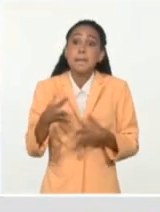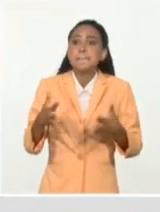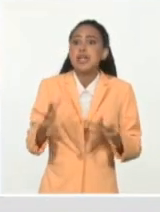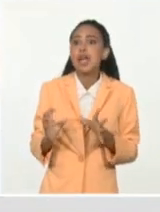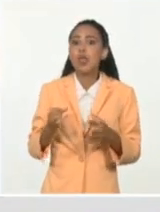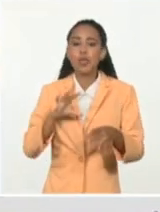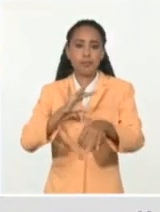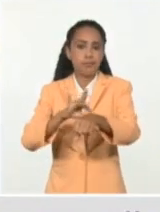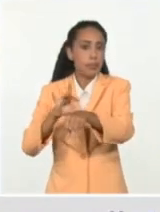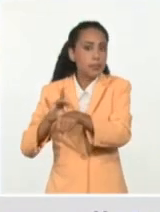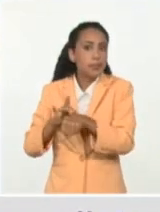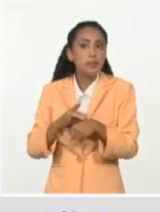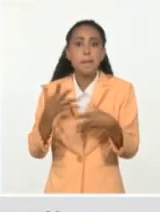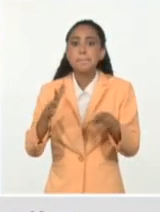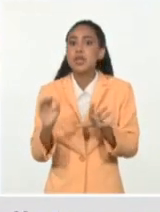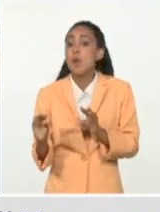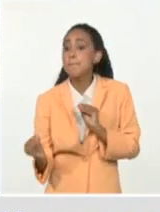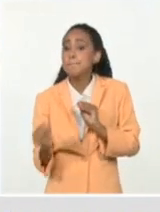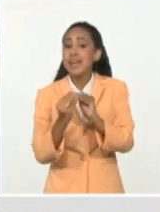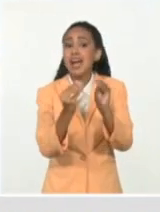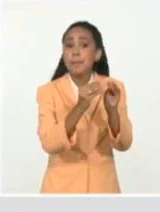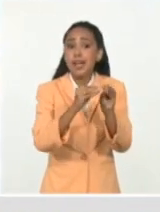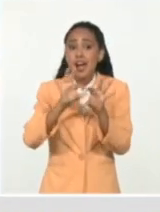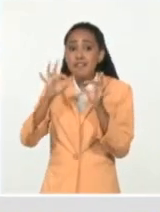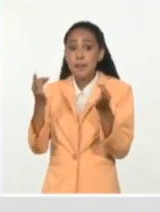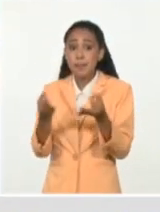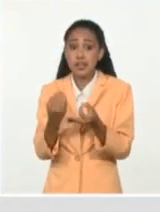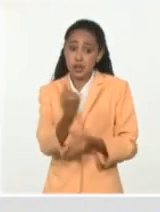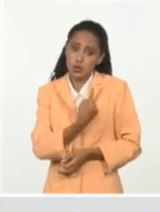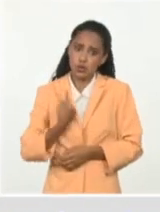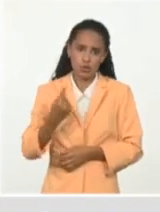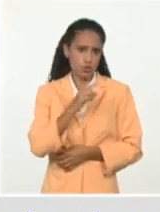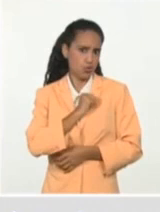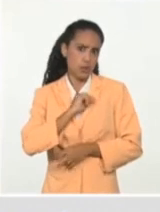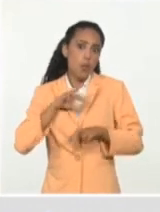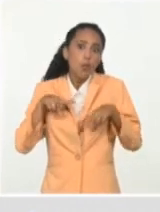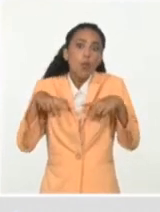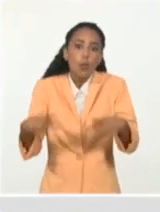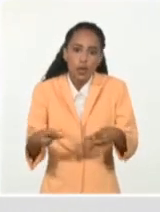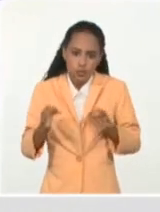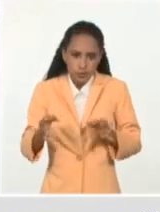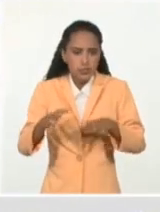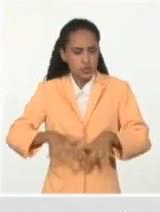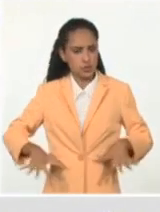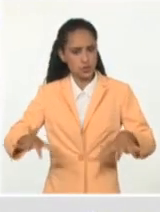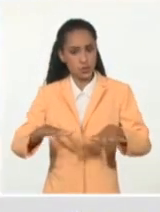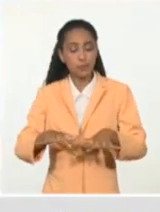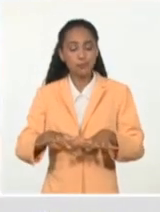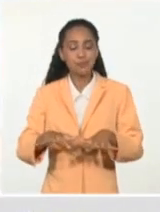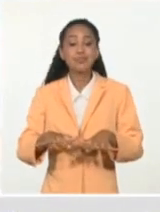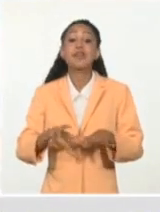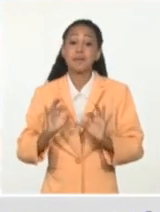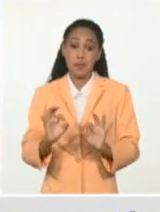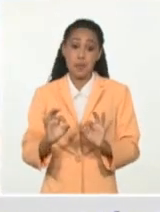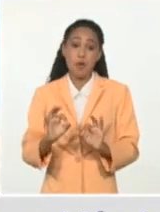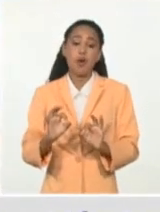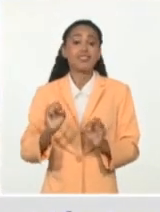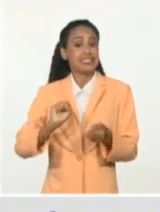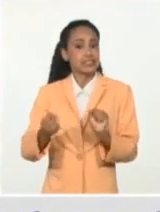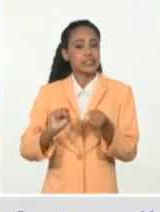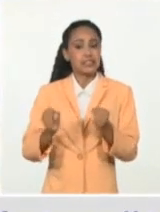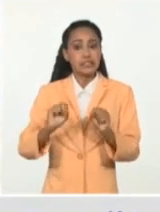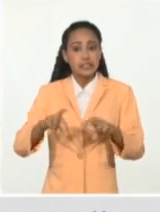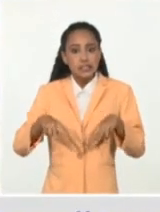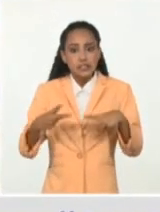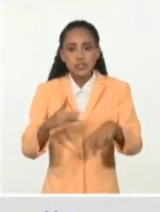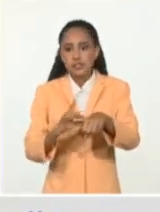familia. Y entonces eso no queremos que vuelva a pasar. Para evitar una posible reinfección con el virus, el Instituto